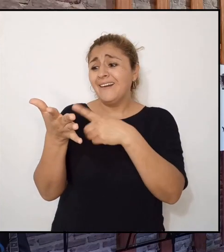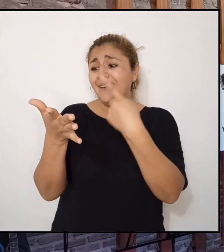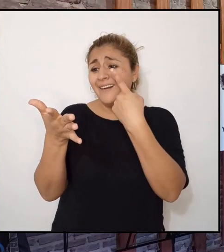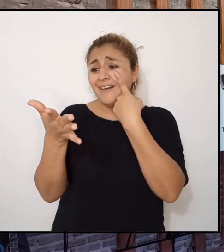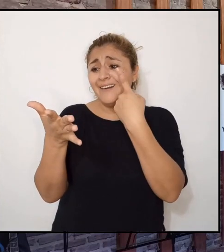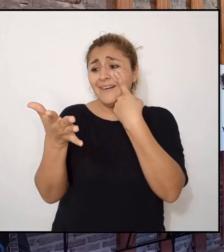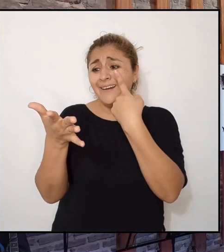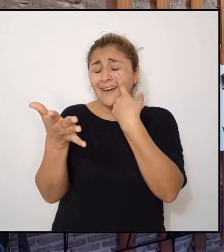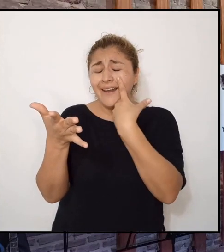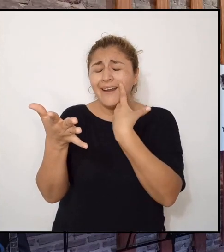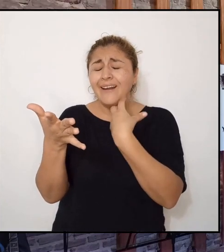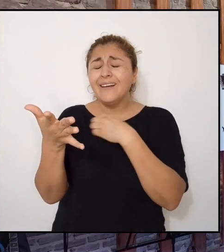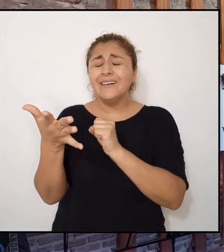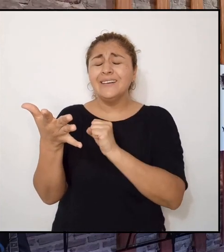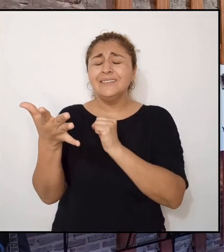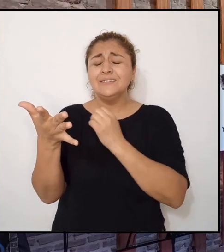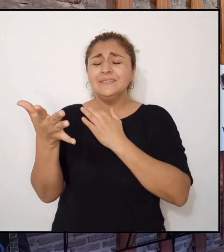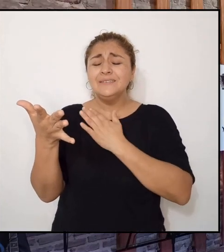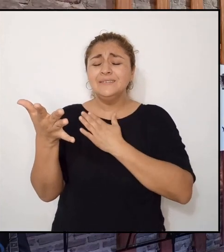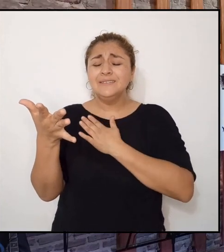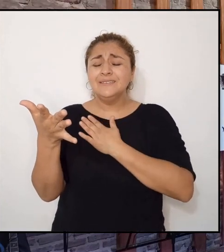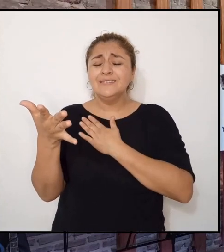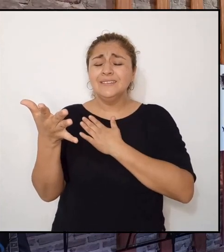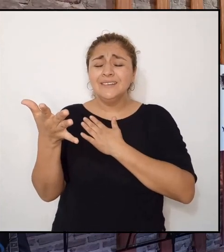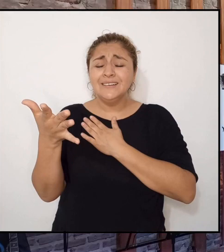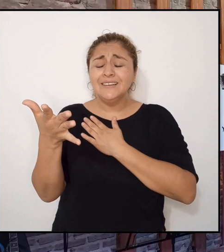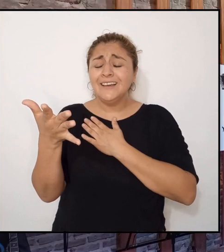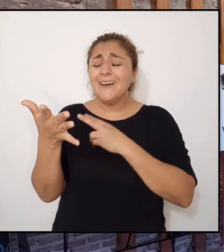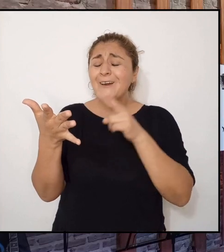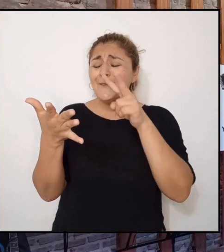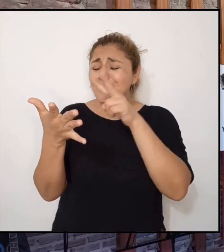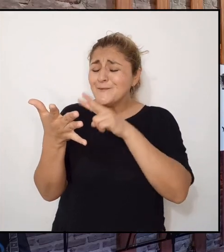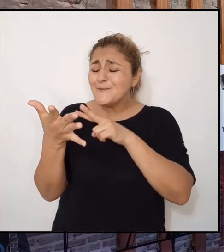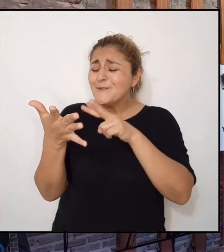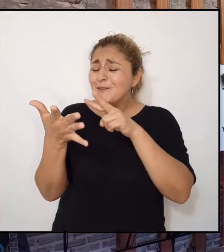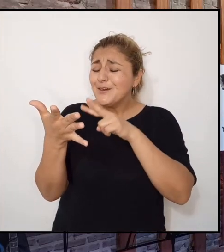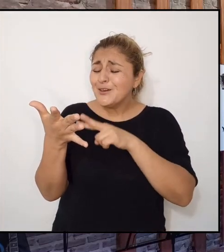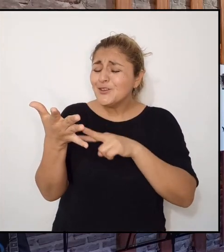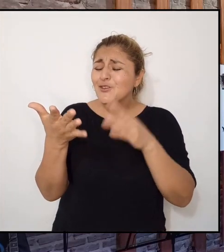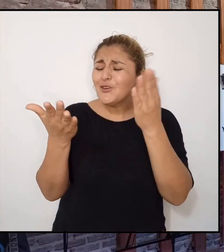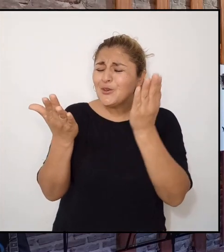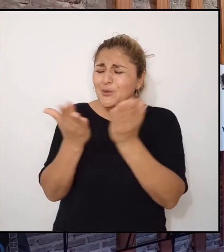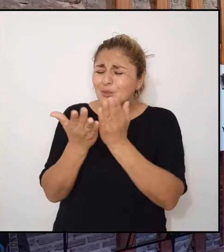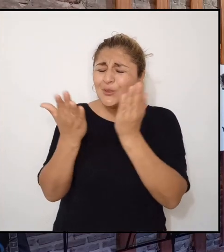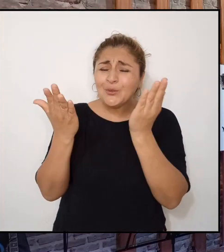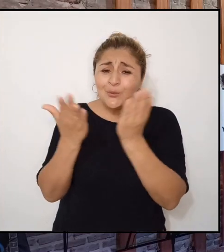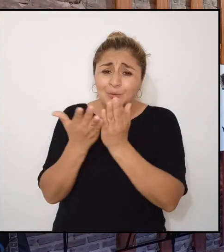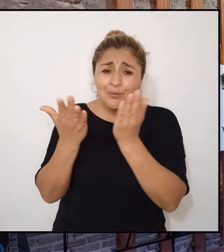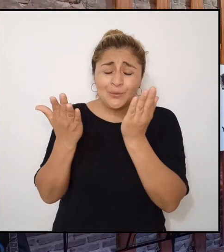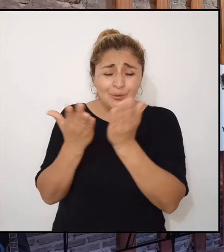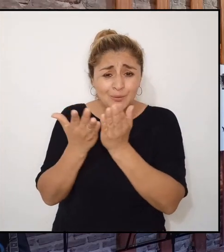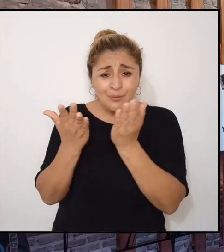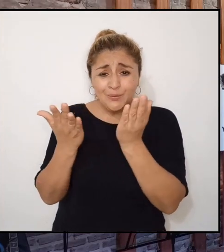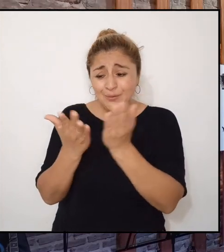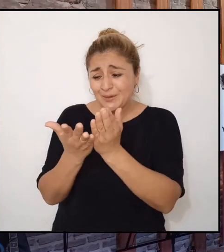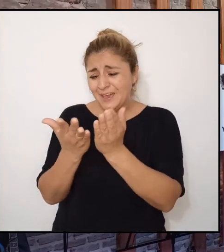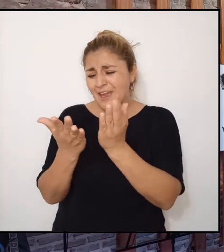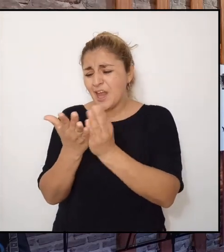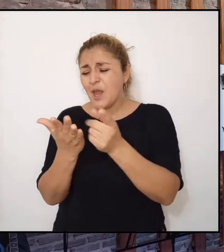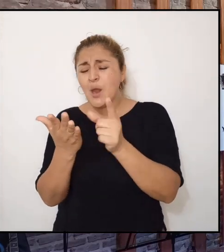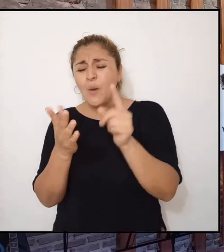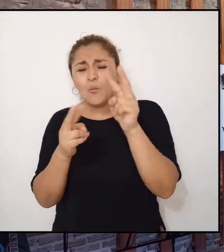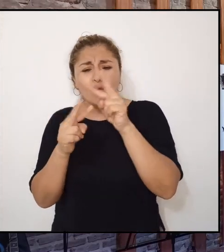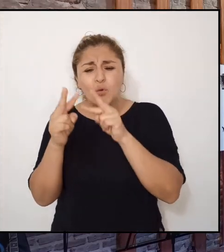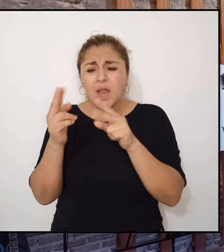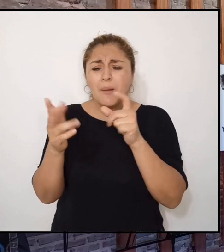Empecé a leer la palabra, escribía, estudio que había allí estaba, y empecé a estudiar y buscar, me prestaban libros, etc.